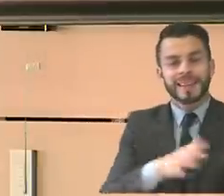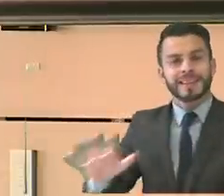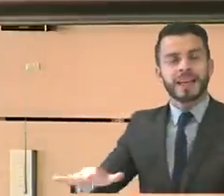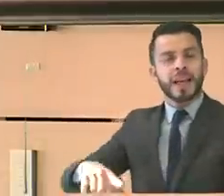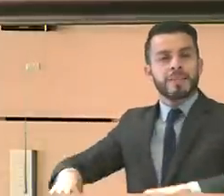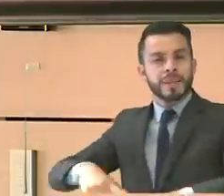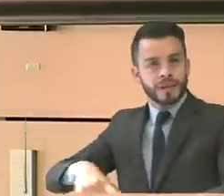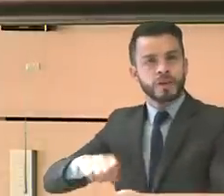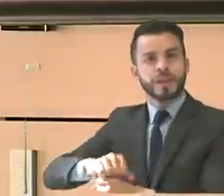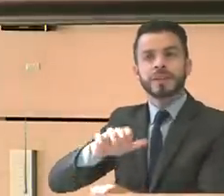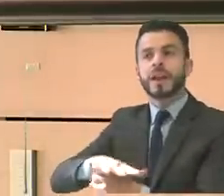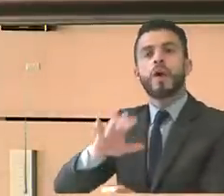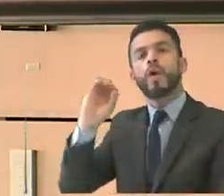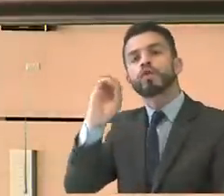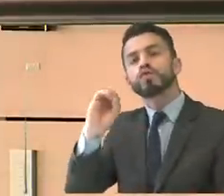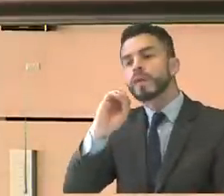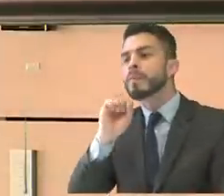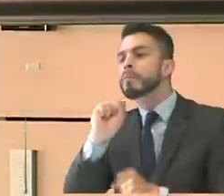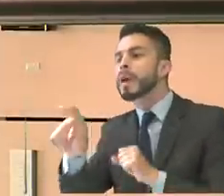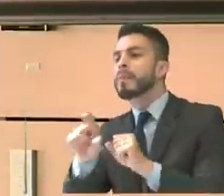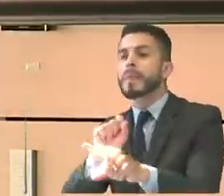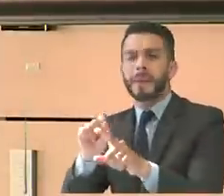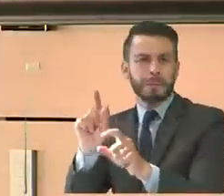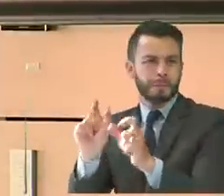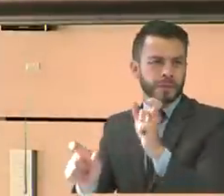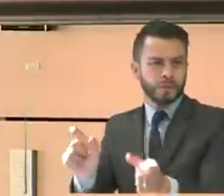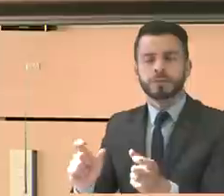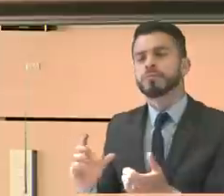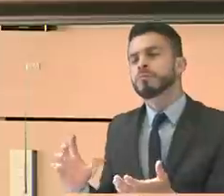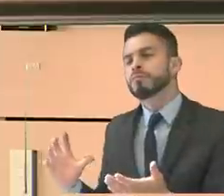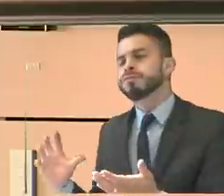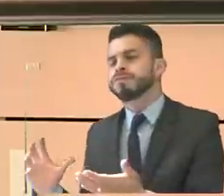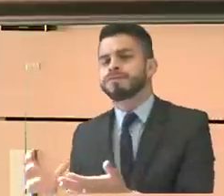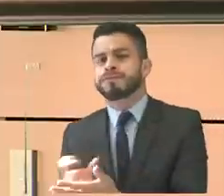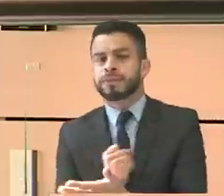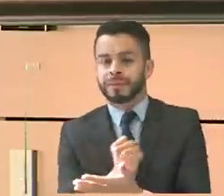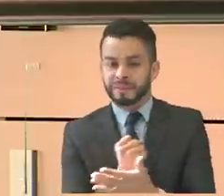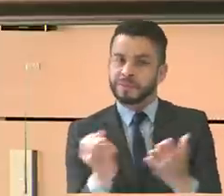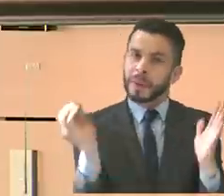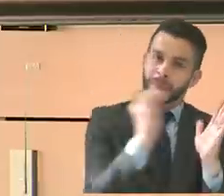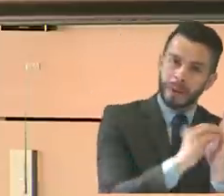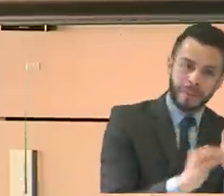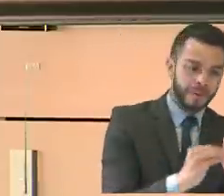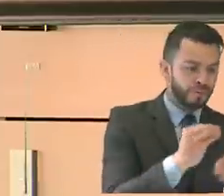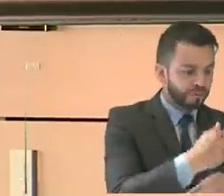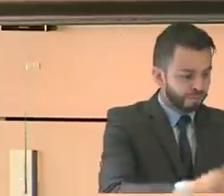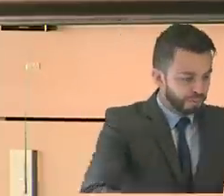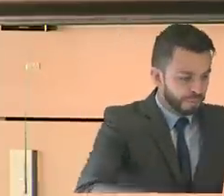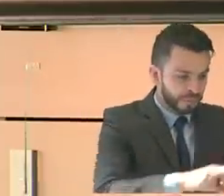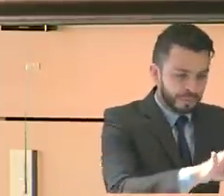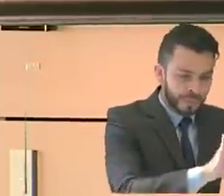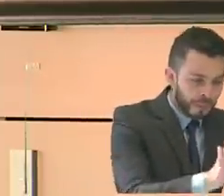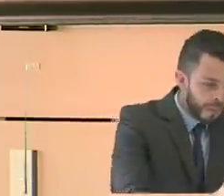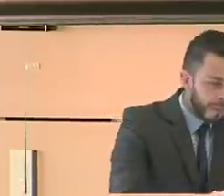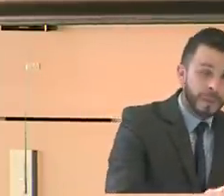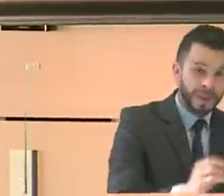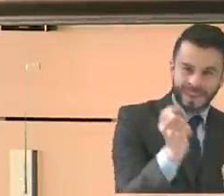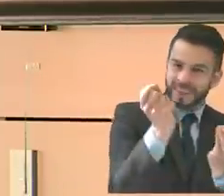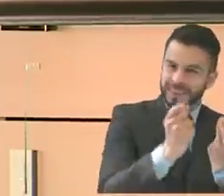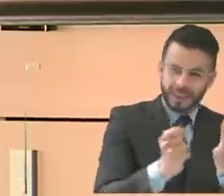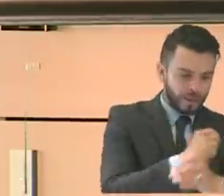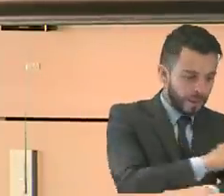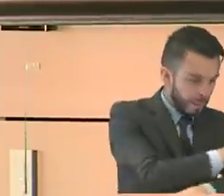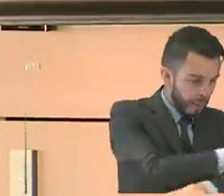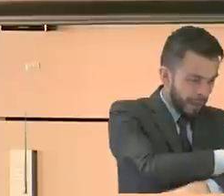el mes de octubre, donde se desarrolló la primera fase del diseño de proceso participativo que nutre la visión